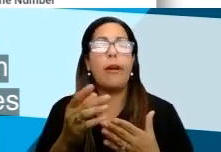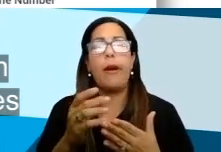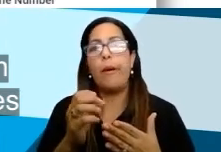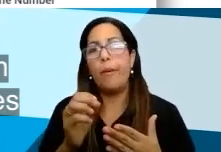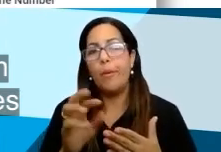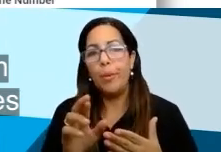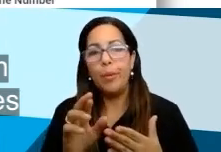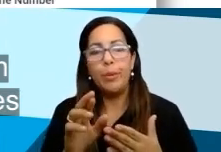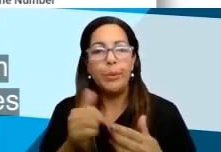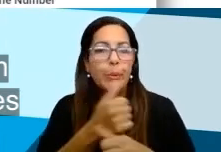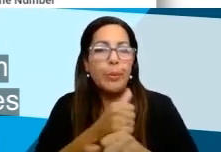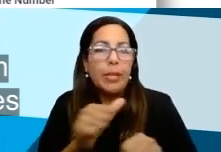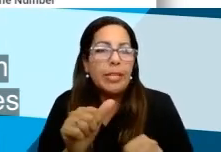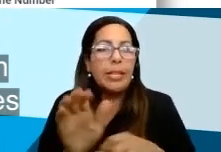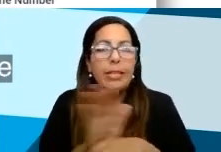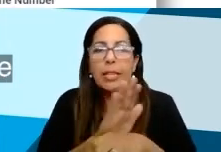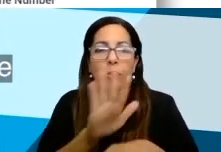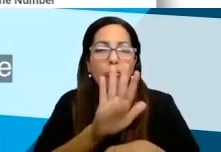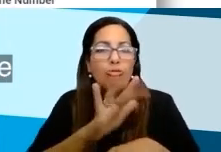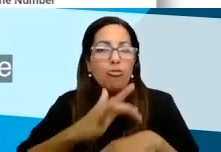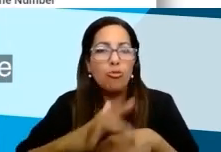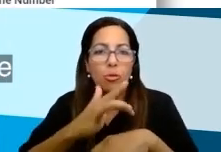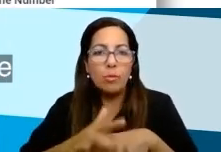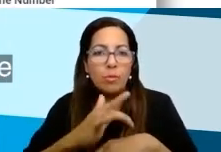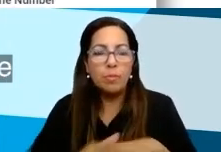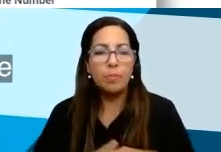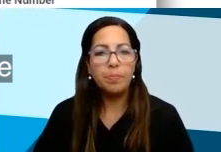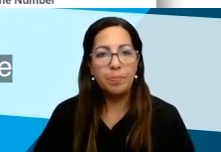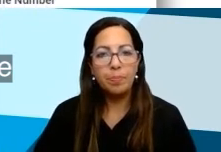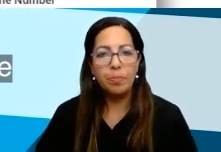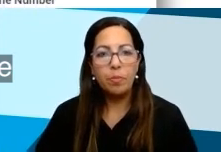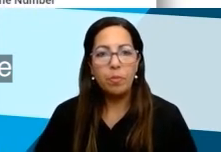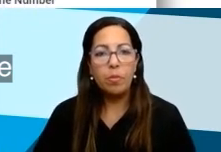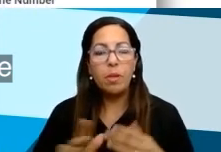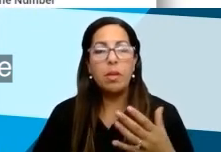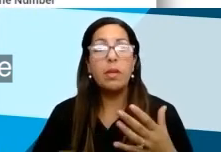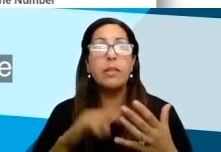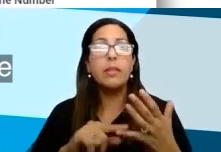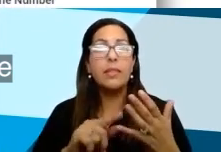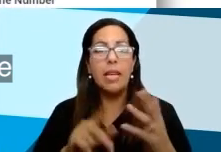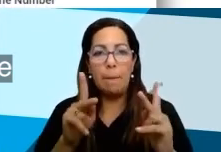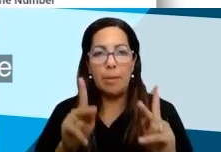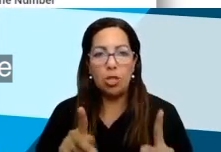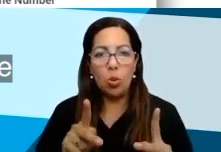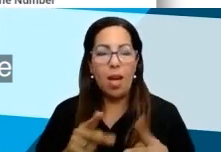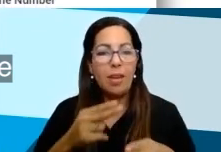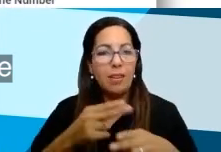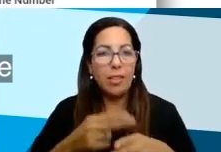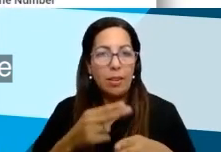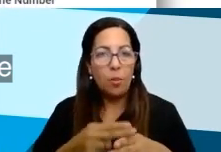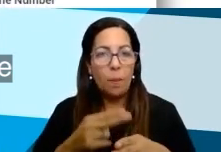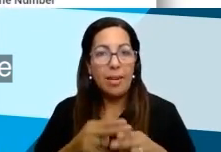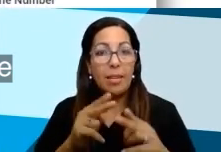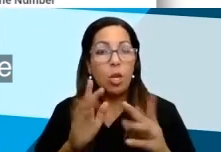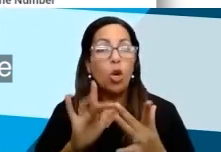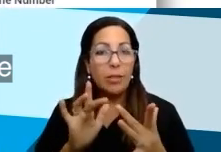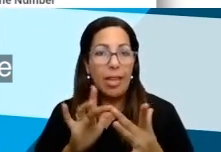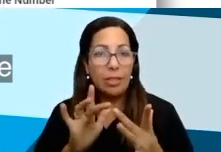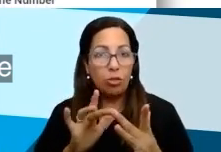con disponer de sus servicios o bienes. Y la persona, el nombre de la persona contacto, ¿verdad?,